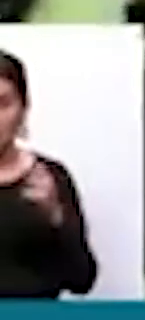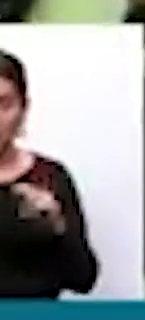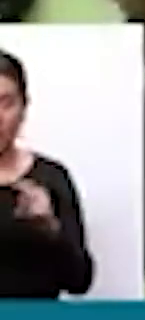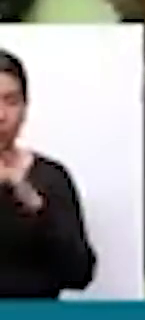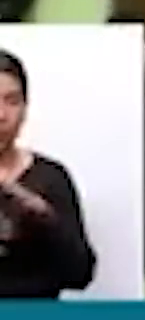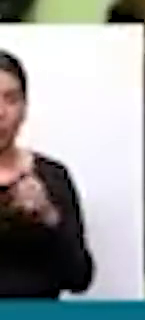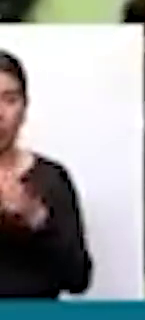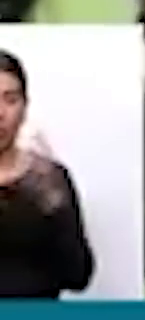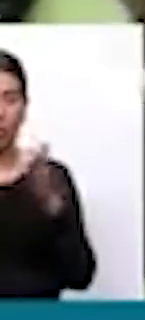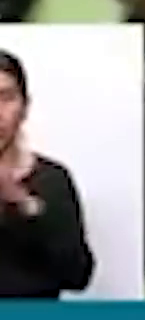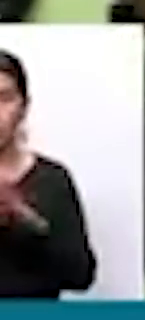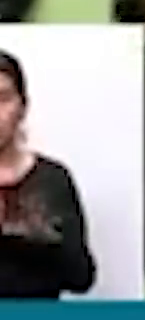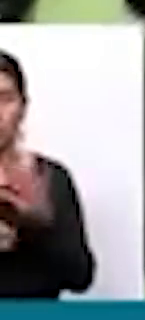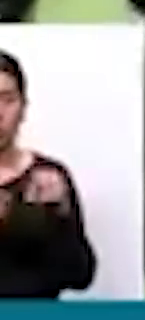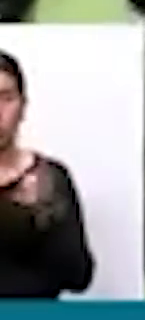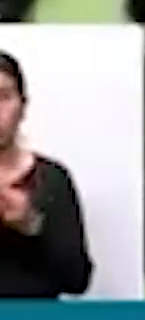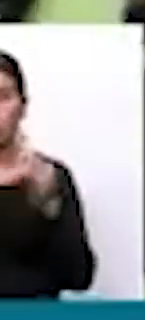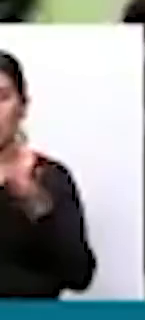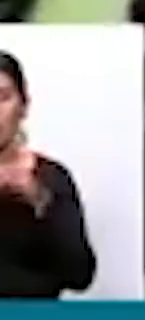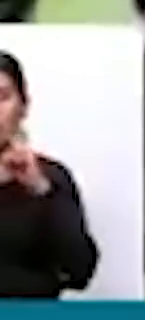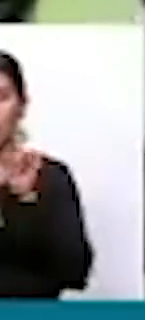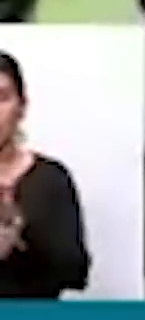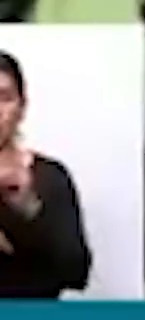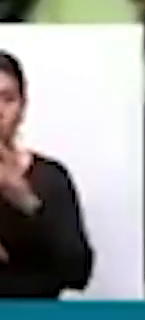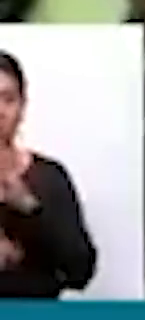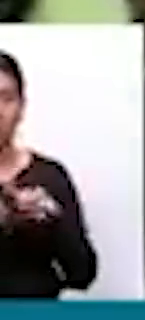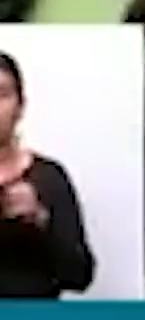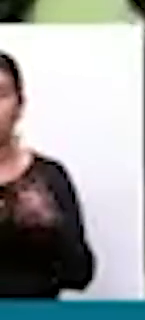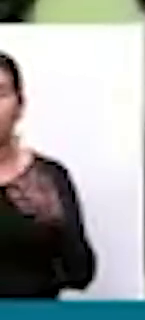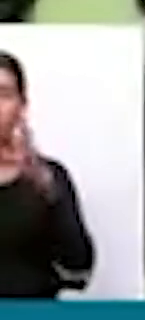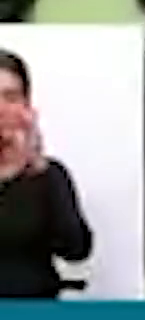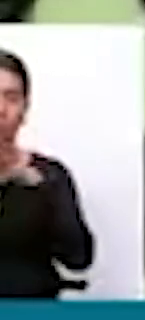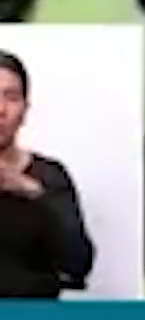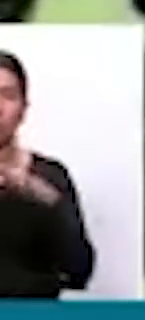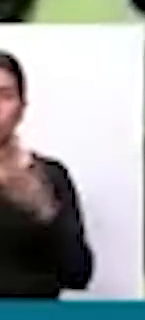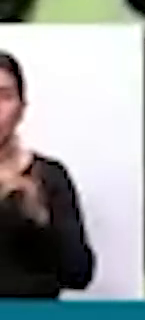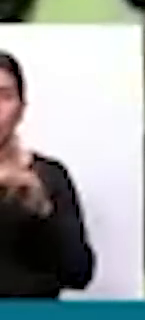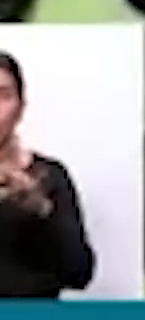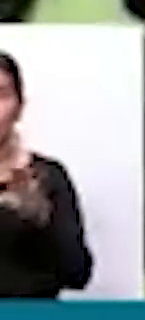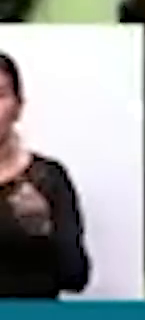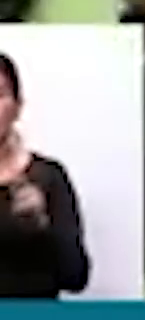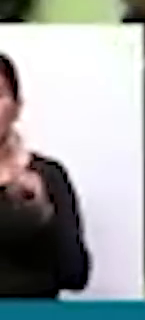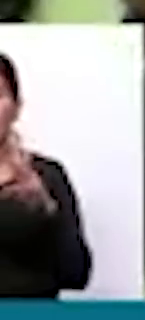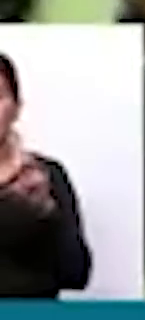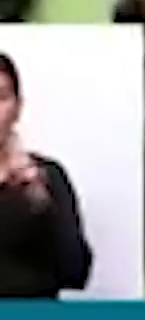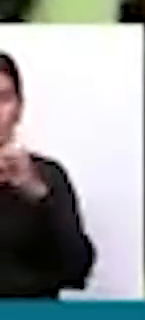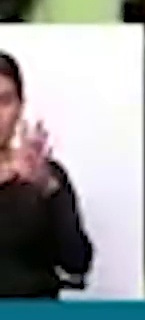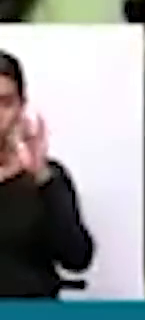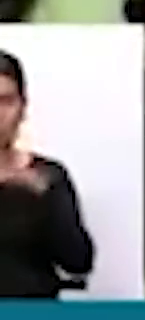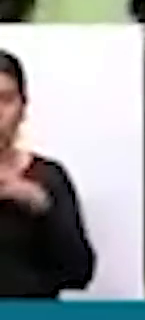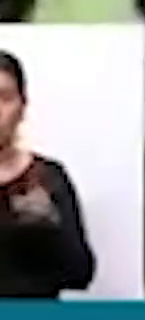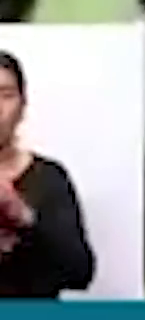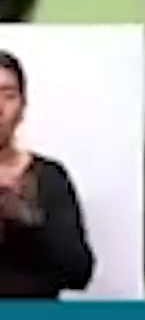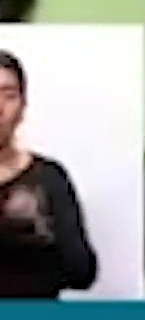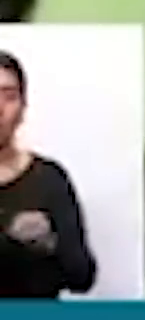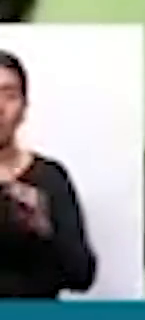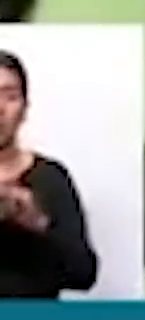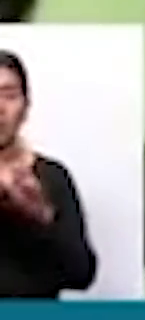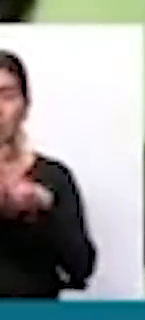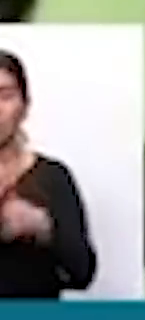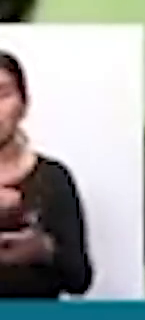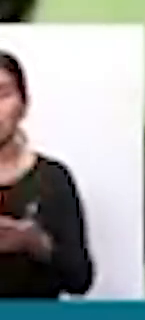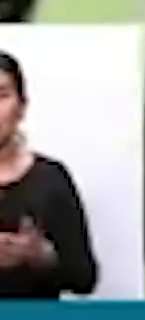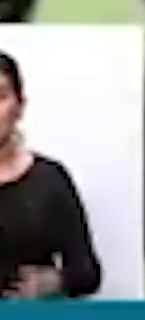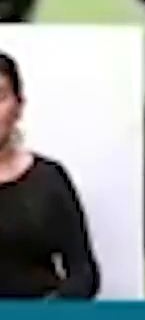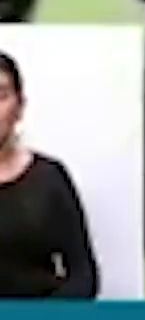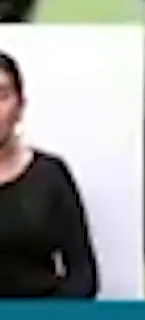la manera más nefasta, más soez, la muerte de Julio Taborda, tú lo recuerdas, ¿no es cierto? O más adelante, digamos,